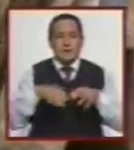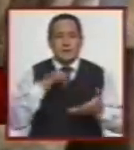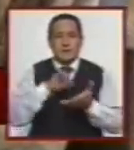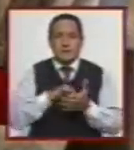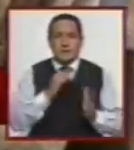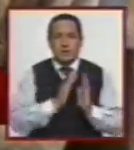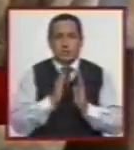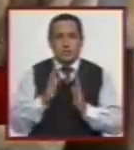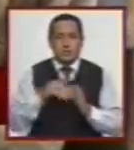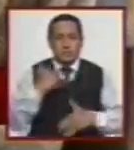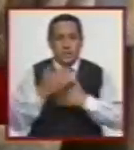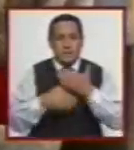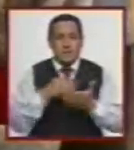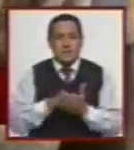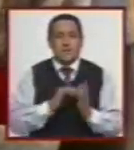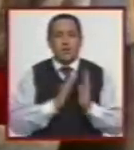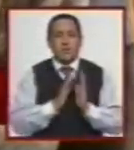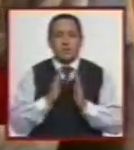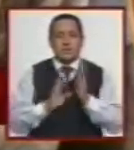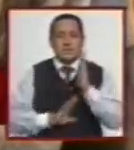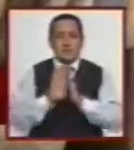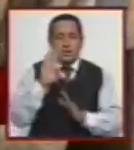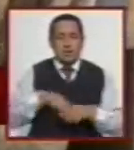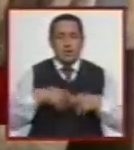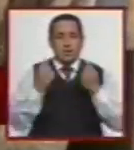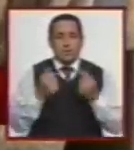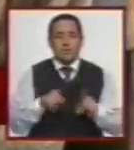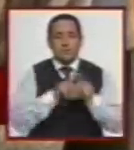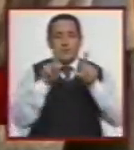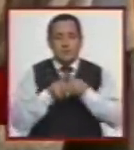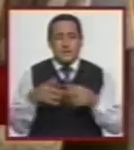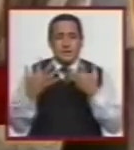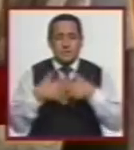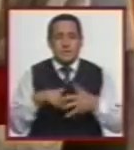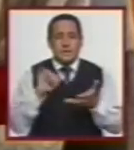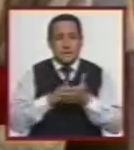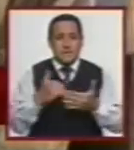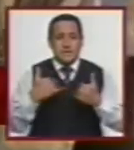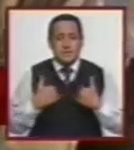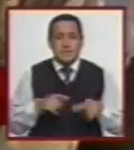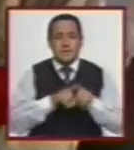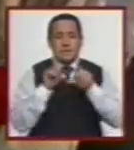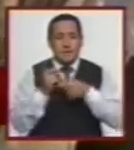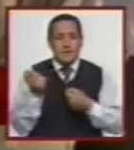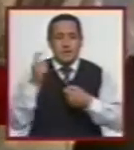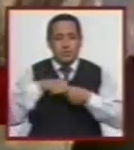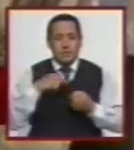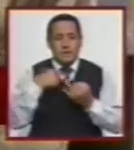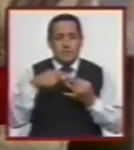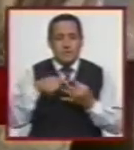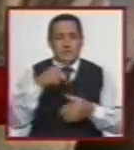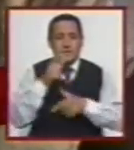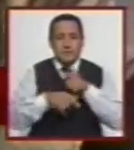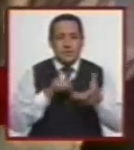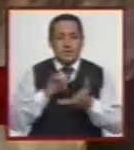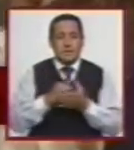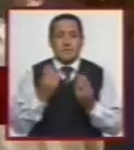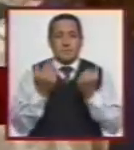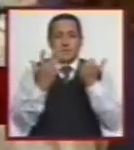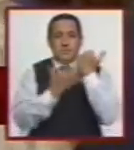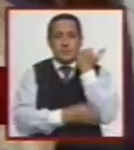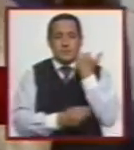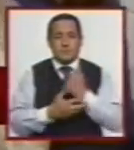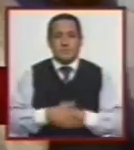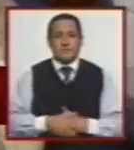procesos productivos y los procesos de desarrollo económico que las empresas generan incluyan a las poblaciones de bajos